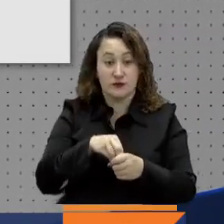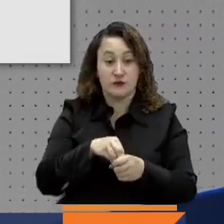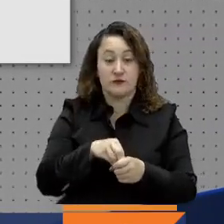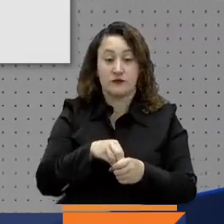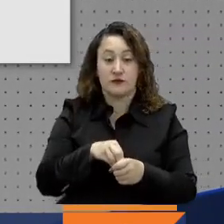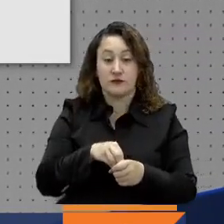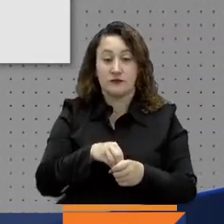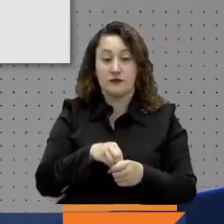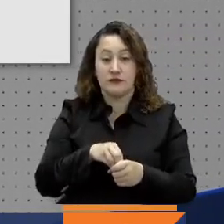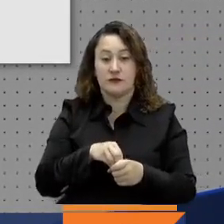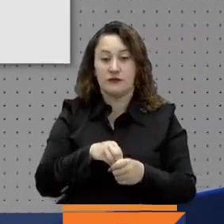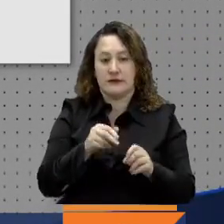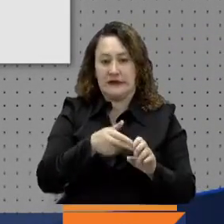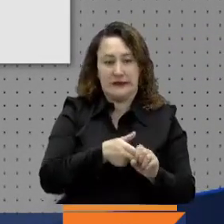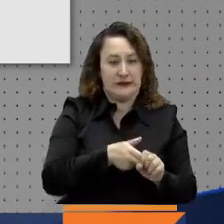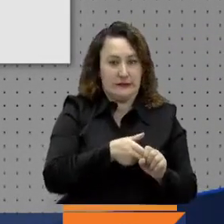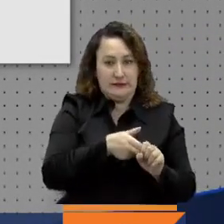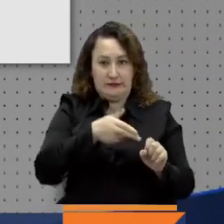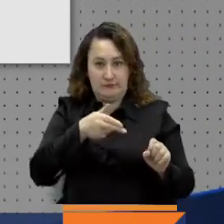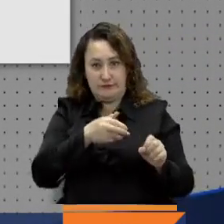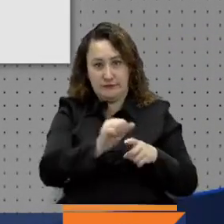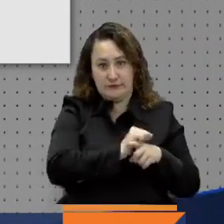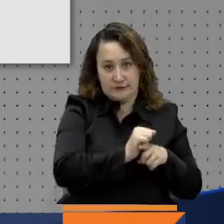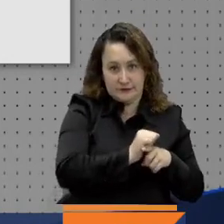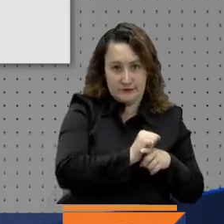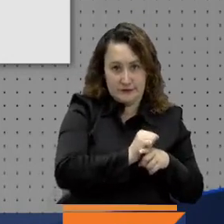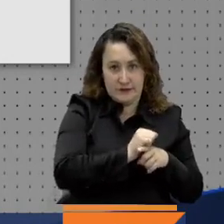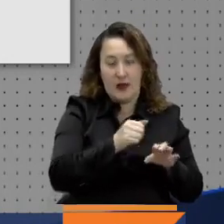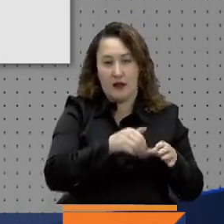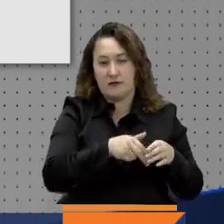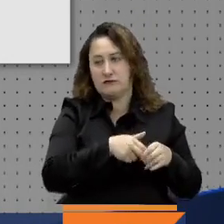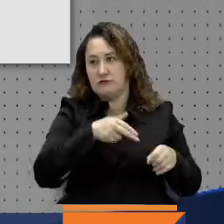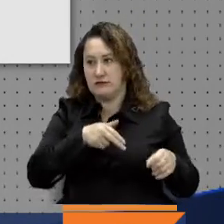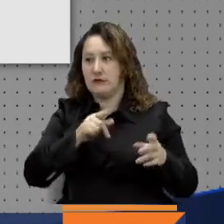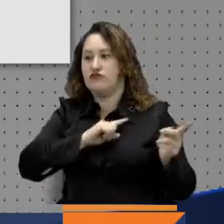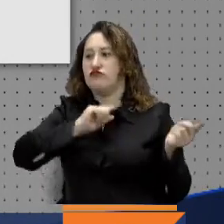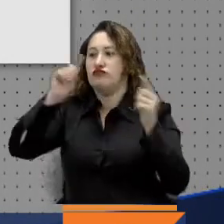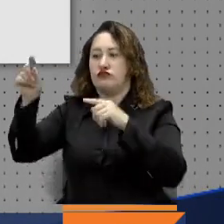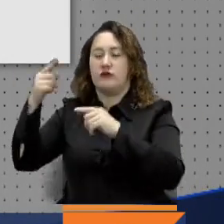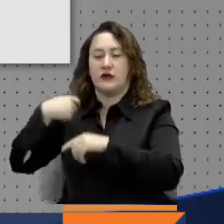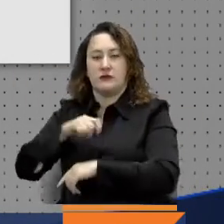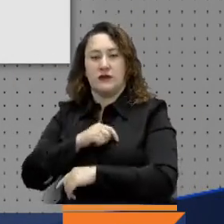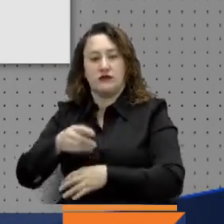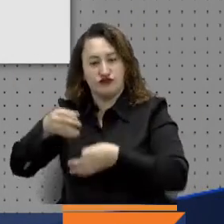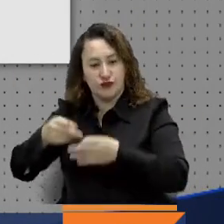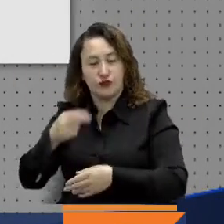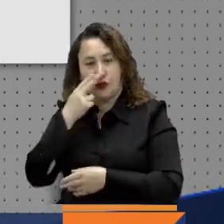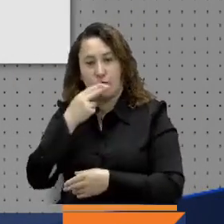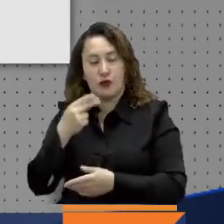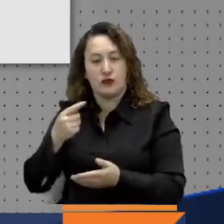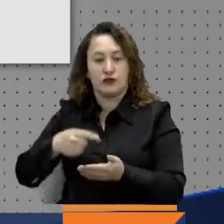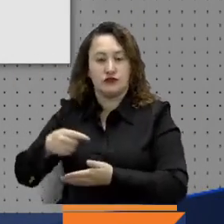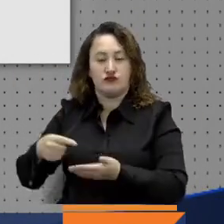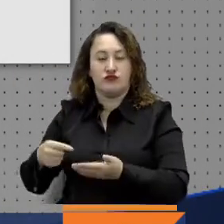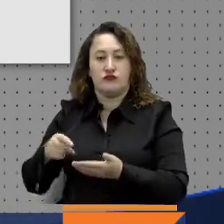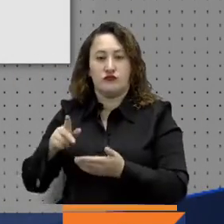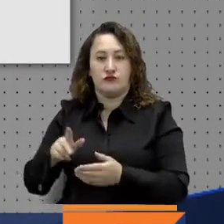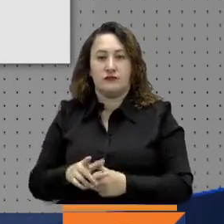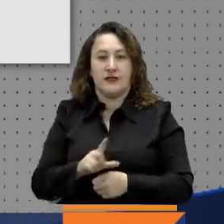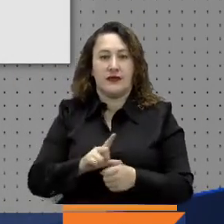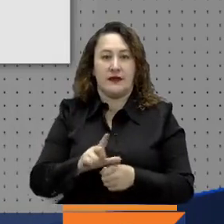el jugador se ha retirado de la concentración del equipo nacional para trasladarse hasta España y cumplir los compromisos con su nuevo club, el Real Mallorca de la Liga.